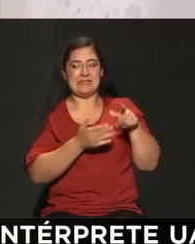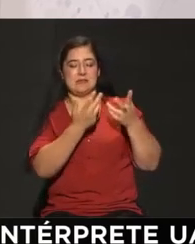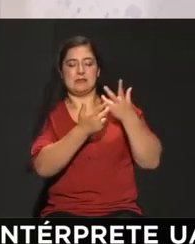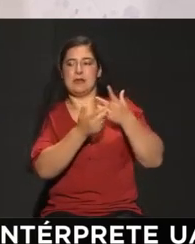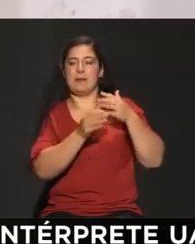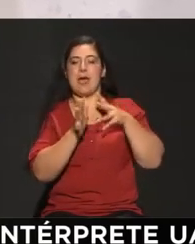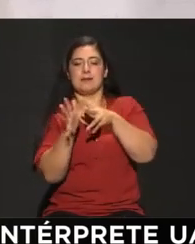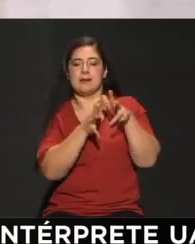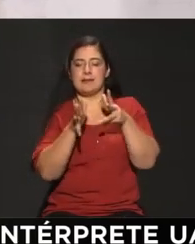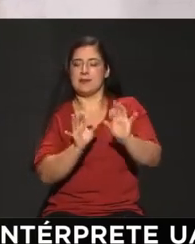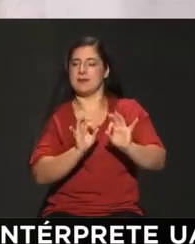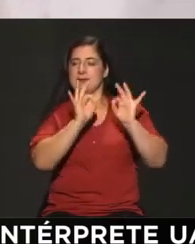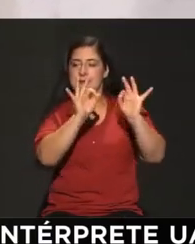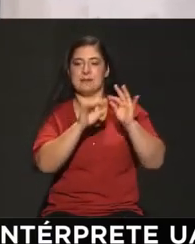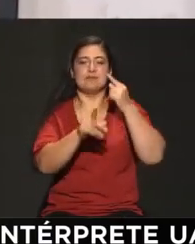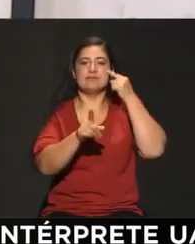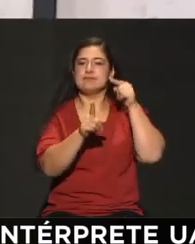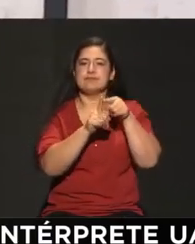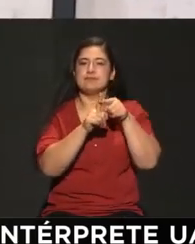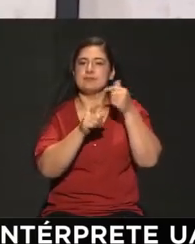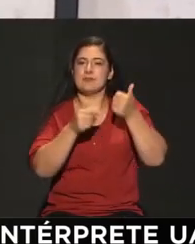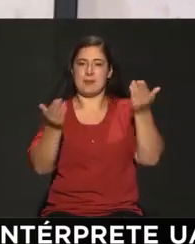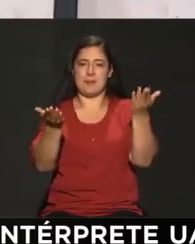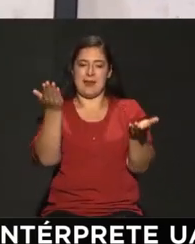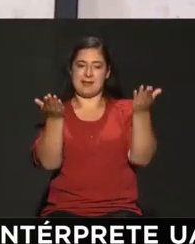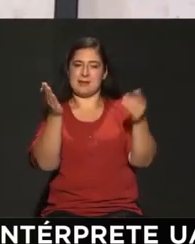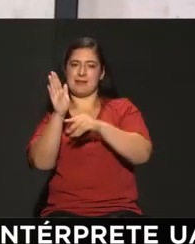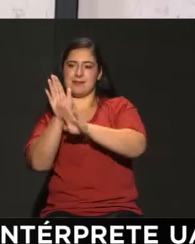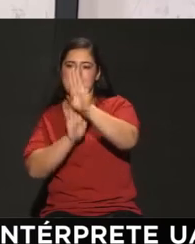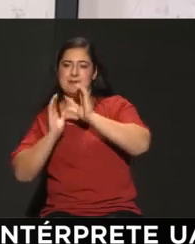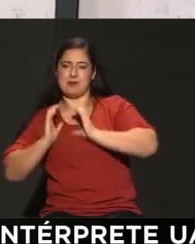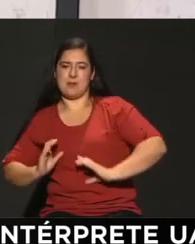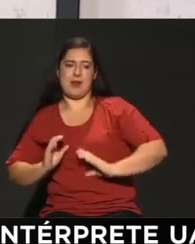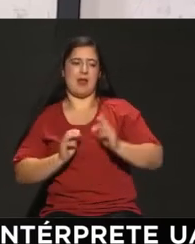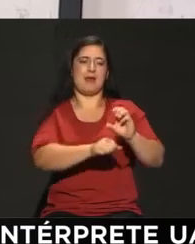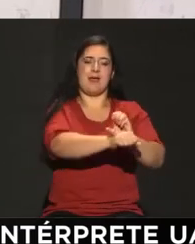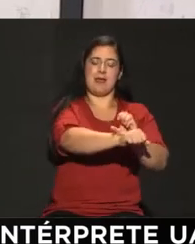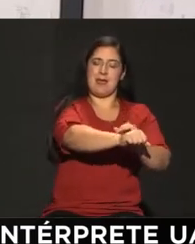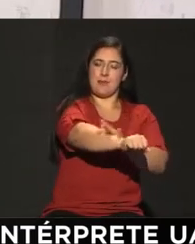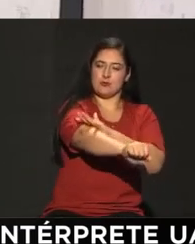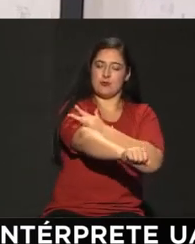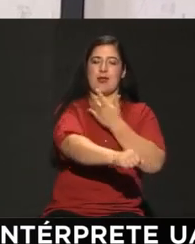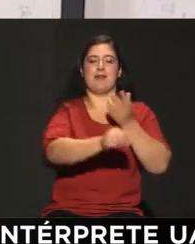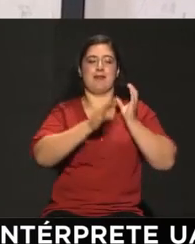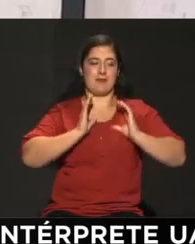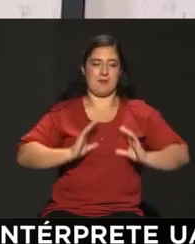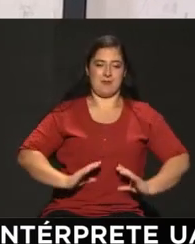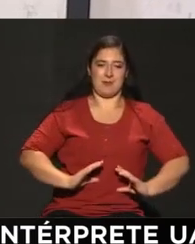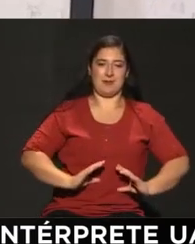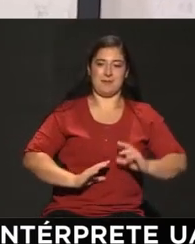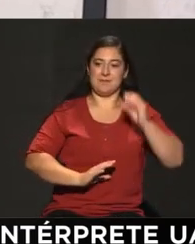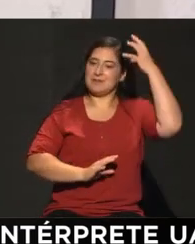entrenamiento integral, ¿sí?, que busca el balance entre el desarrollo corporal, emocional y mental, entendiéndolo pues